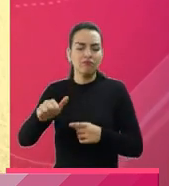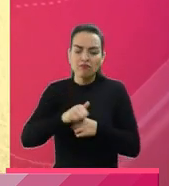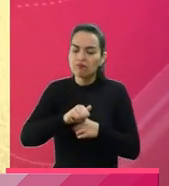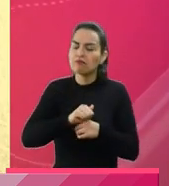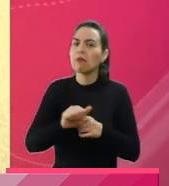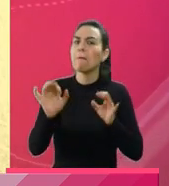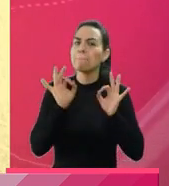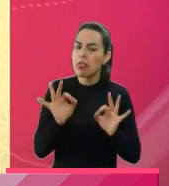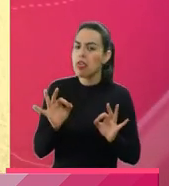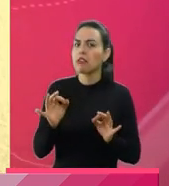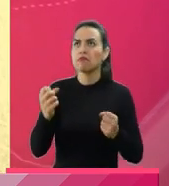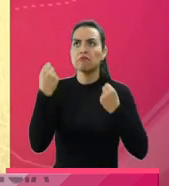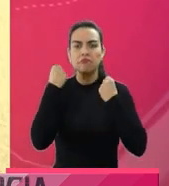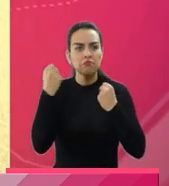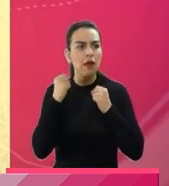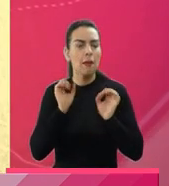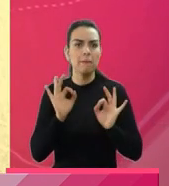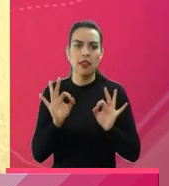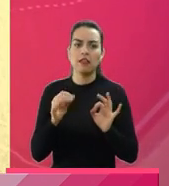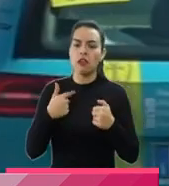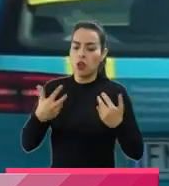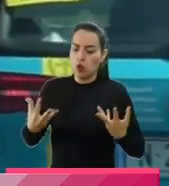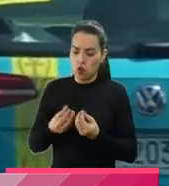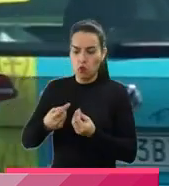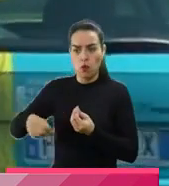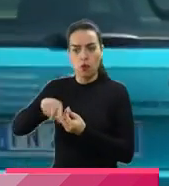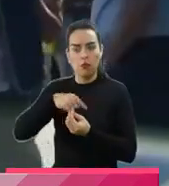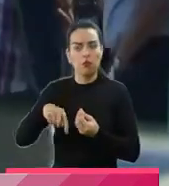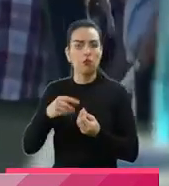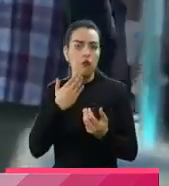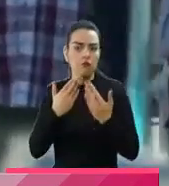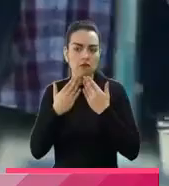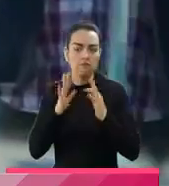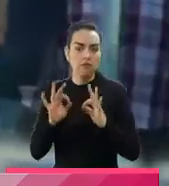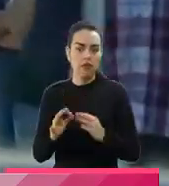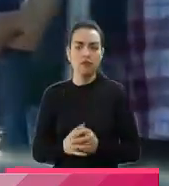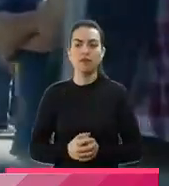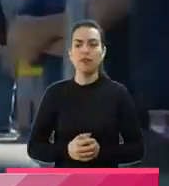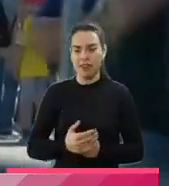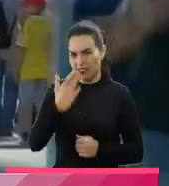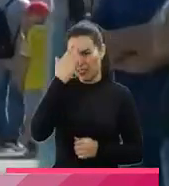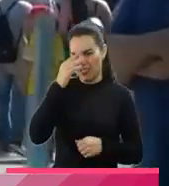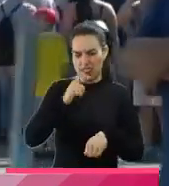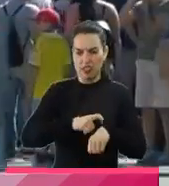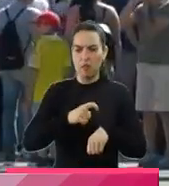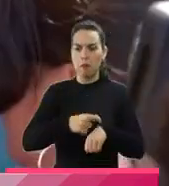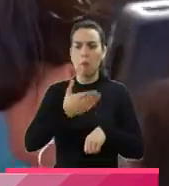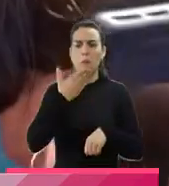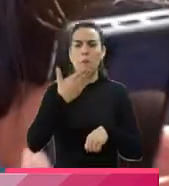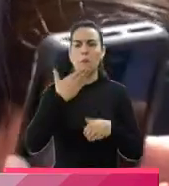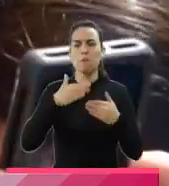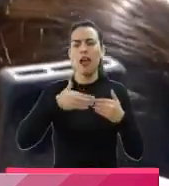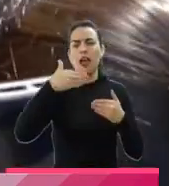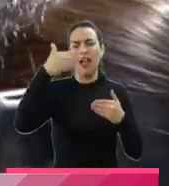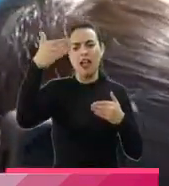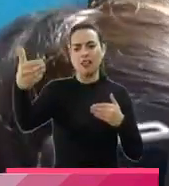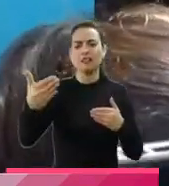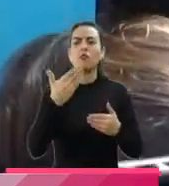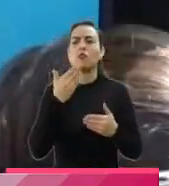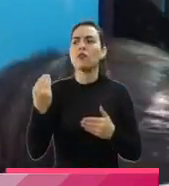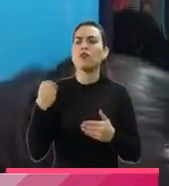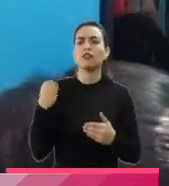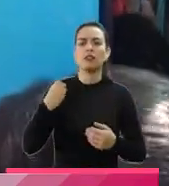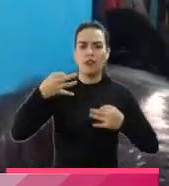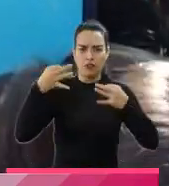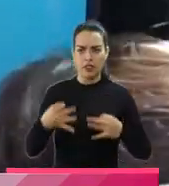bien. Tengo un equipo pues que siempre está conmigo. Y aunque aún falta tiempo para que Astana confirme la nómina completa para el Tour, Superman ya confirmó quién será